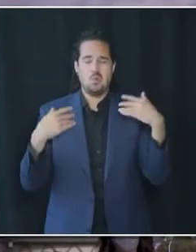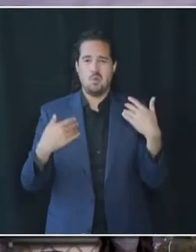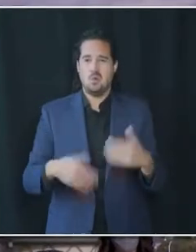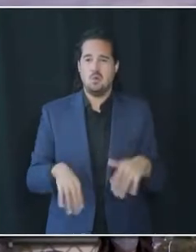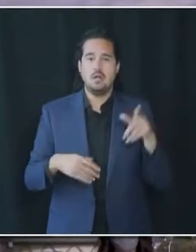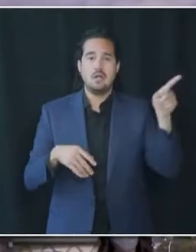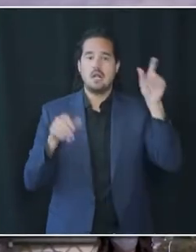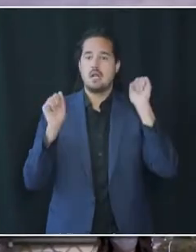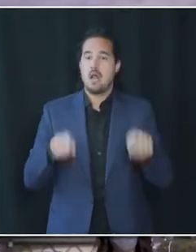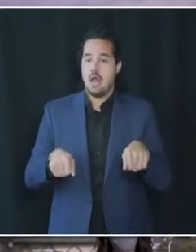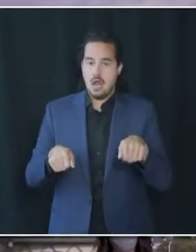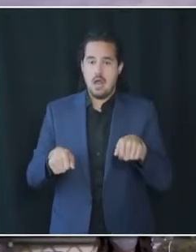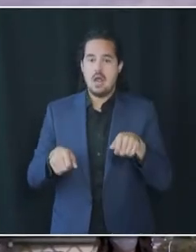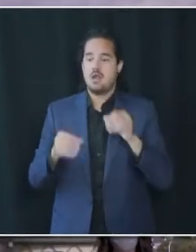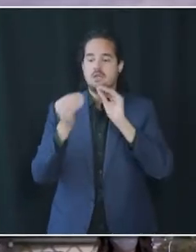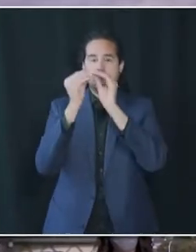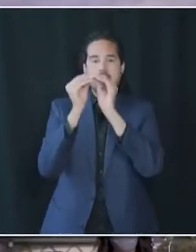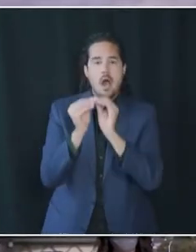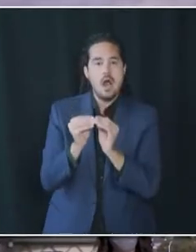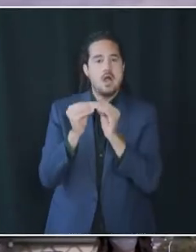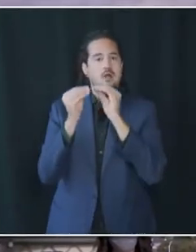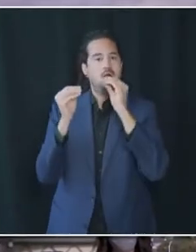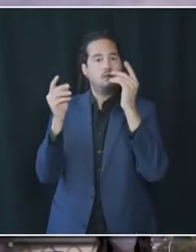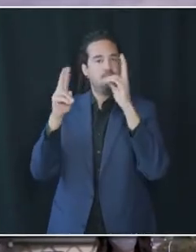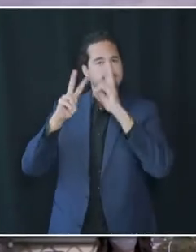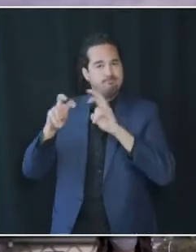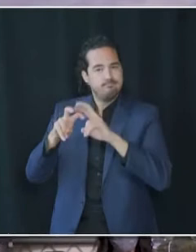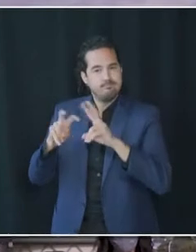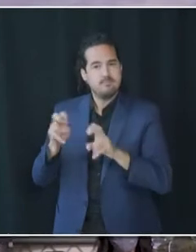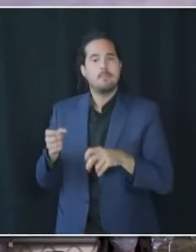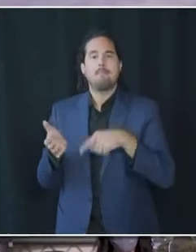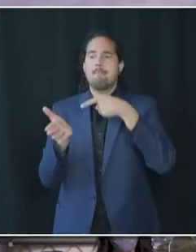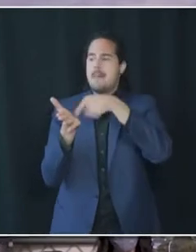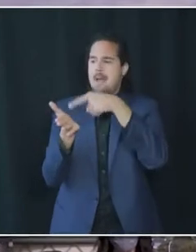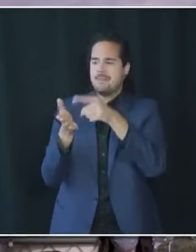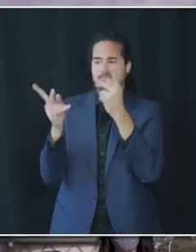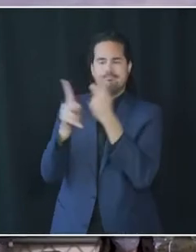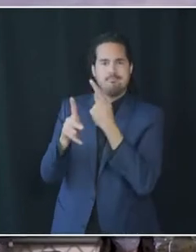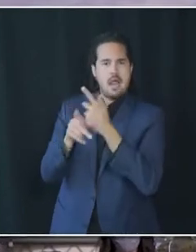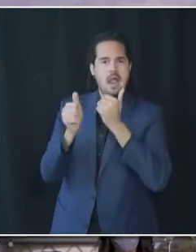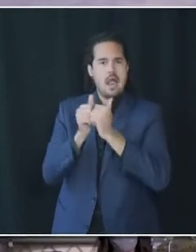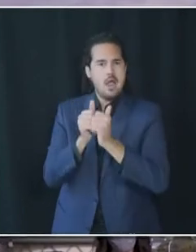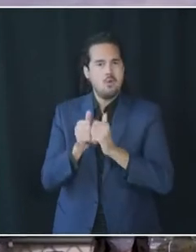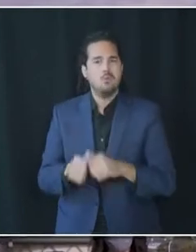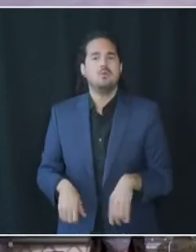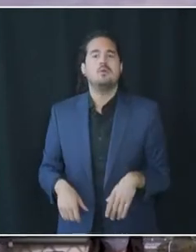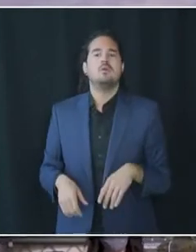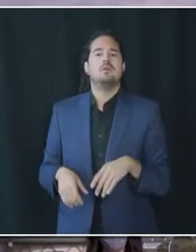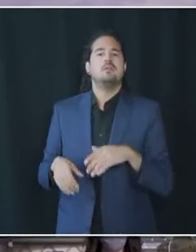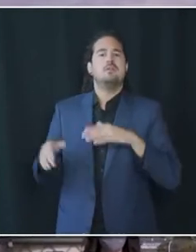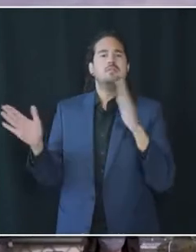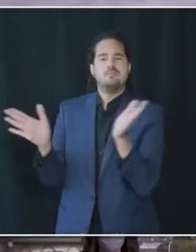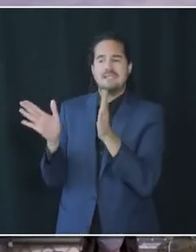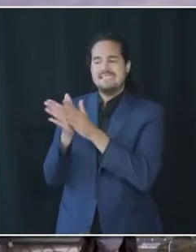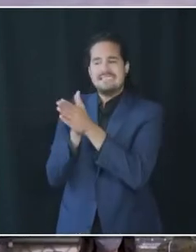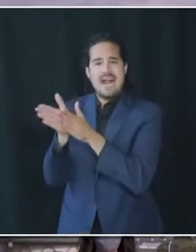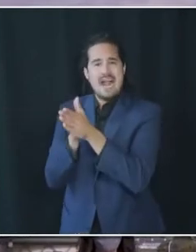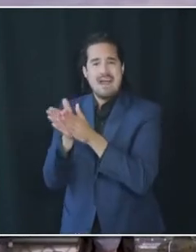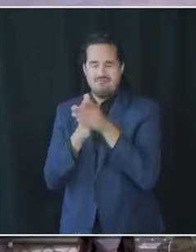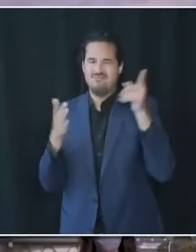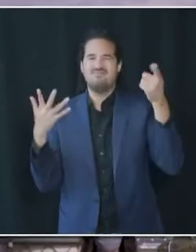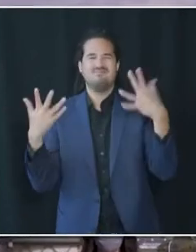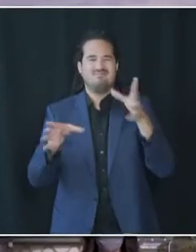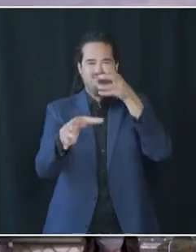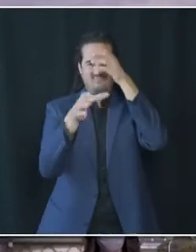hacer procesamiento de pagos e incentivos en la administración de vacunas es singular queremos aumentar